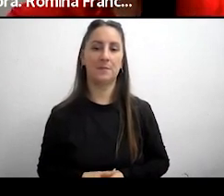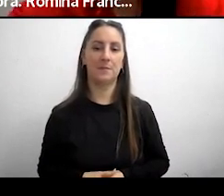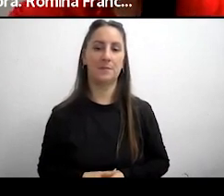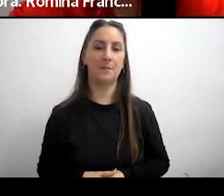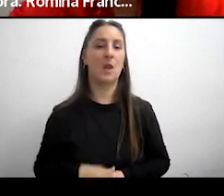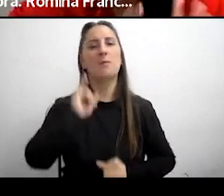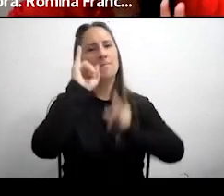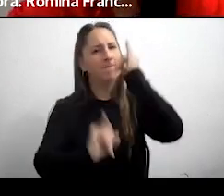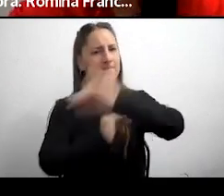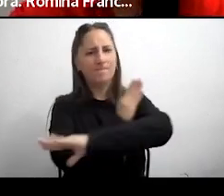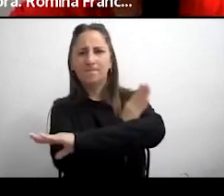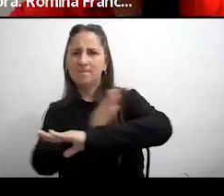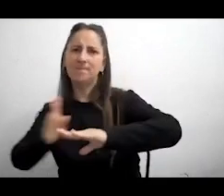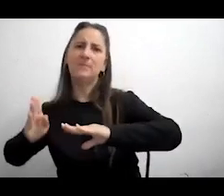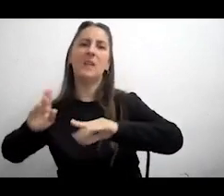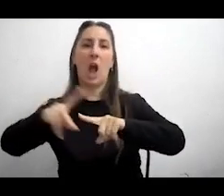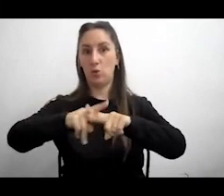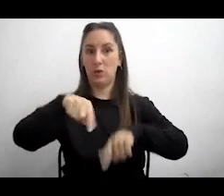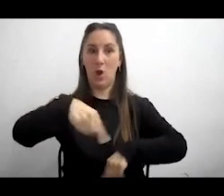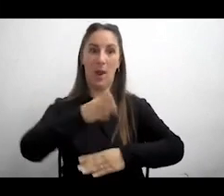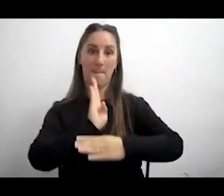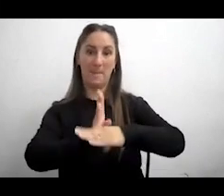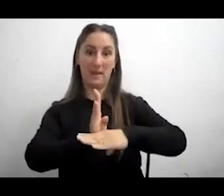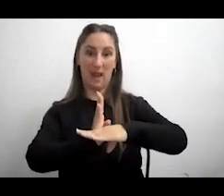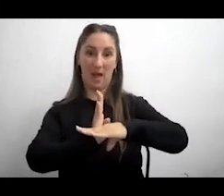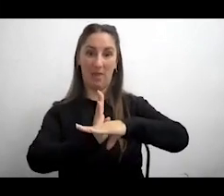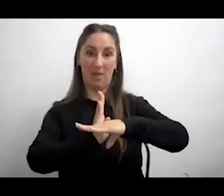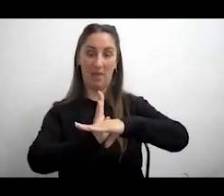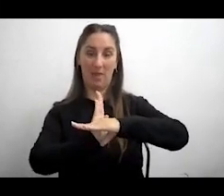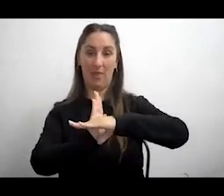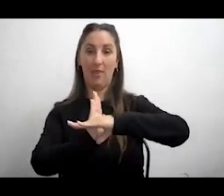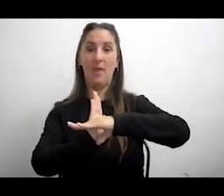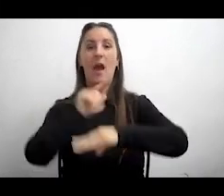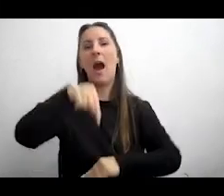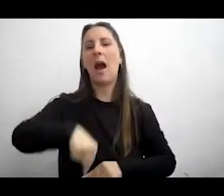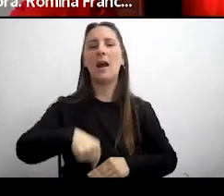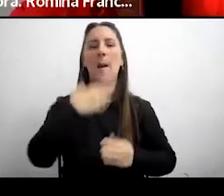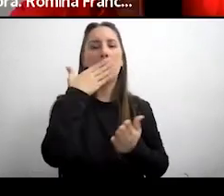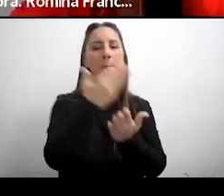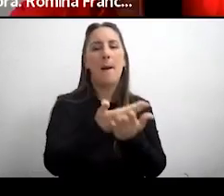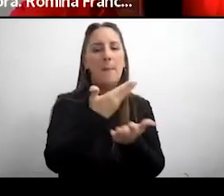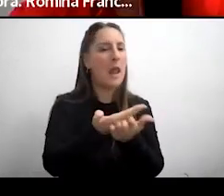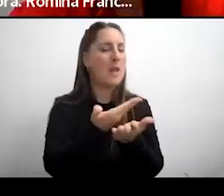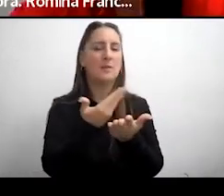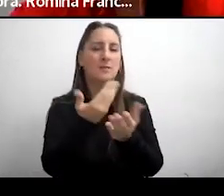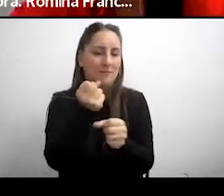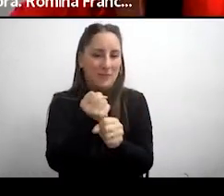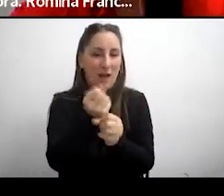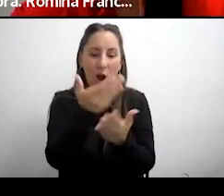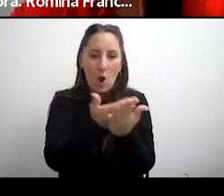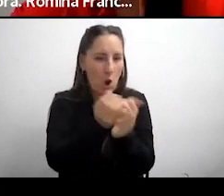que es todavía el ajuste, vamos como por la mitad, acá lo clave es tener papeles de trabajo, digamos,